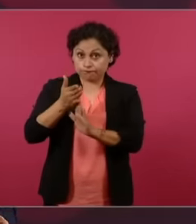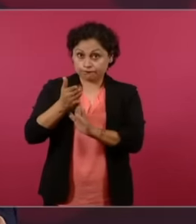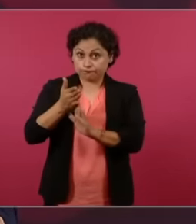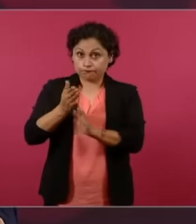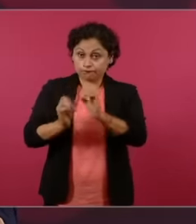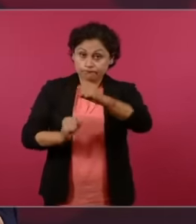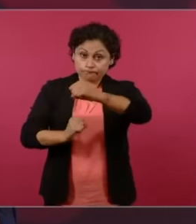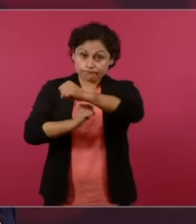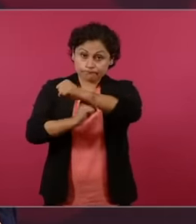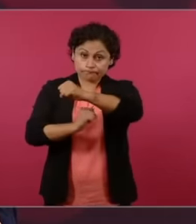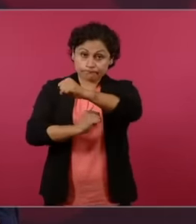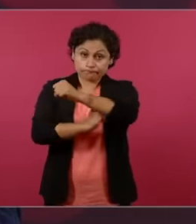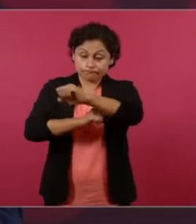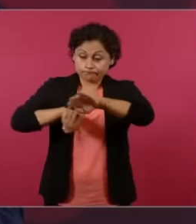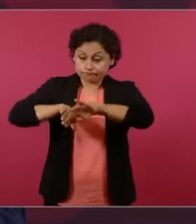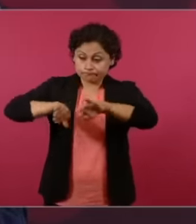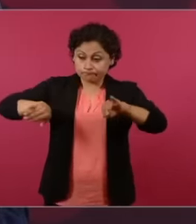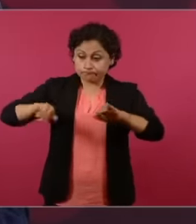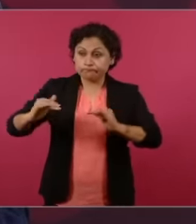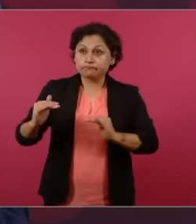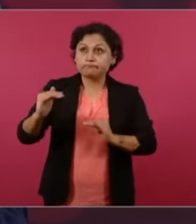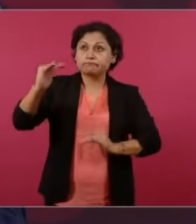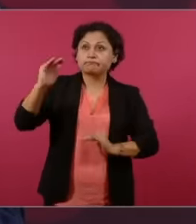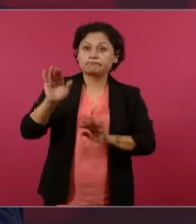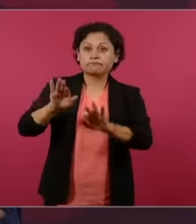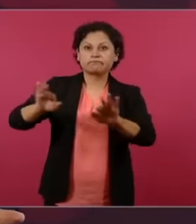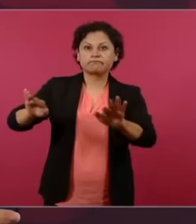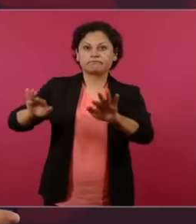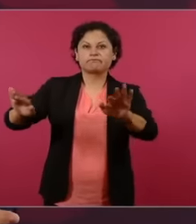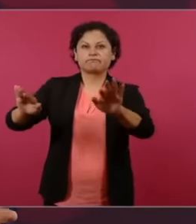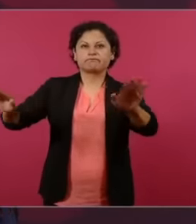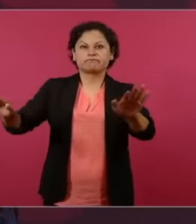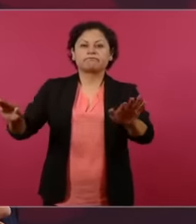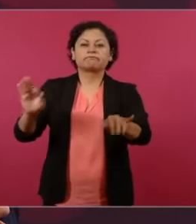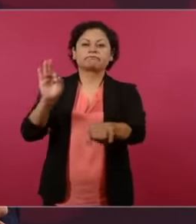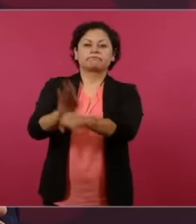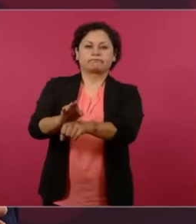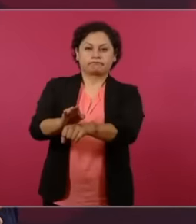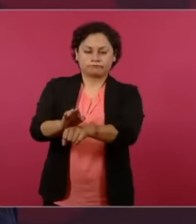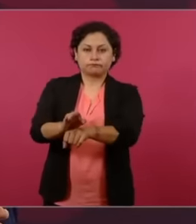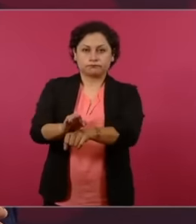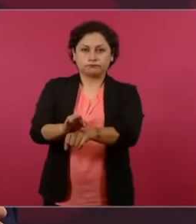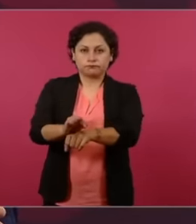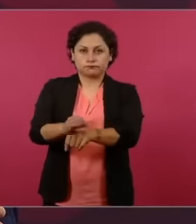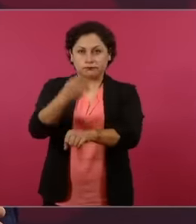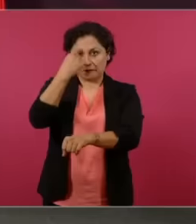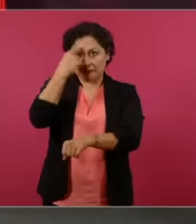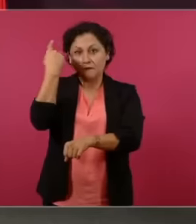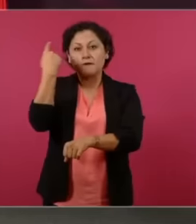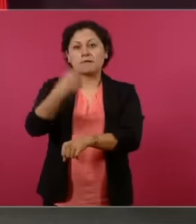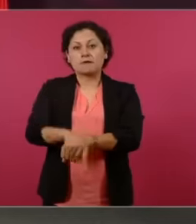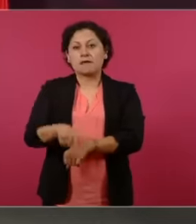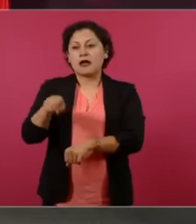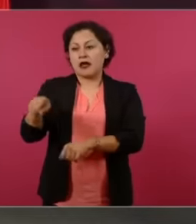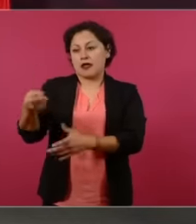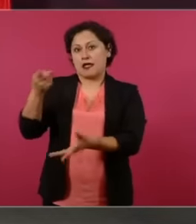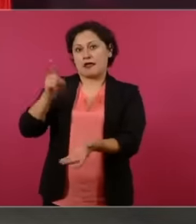protecciones de todo tipo, o sea, para control de los gases,